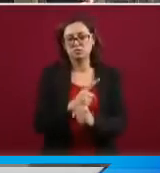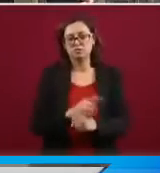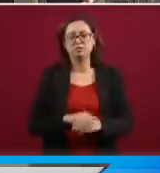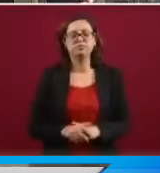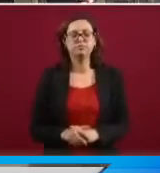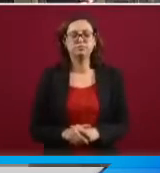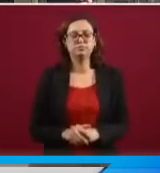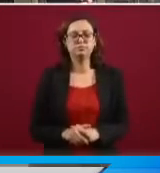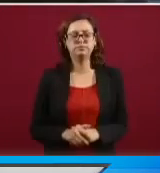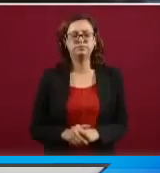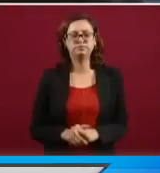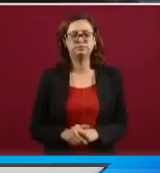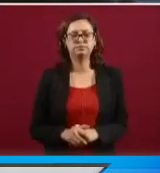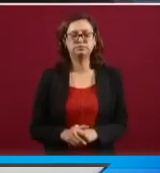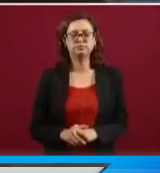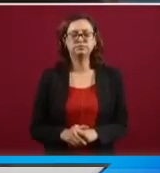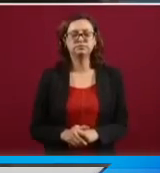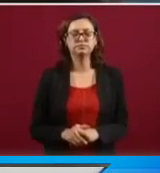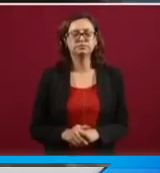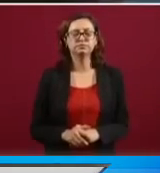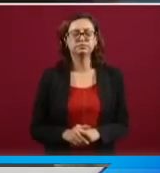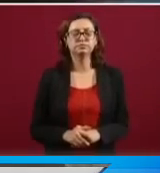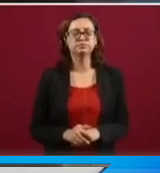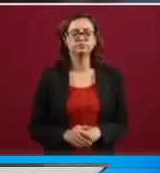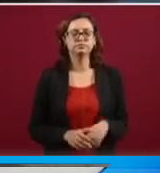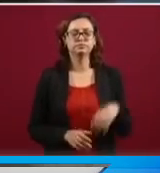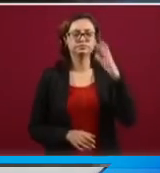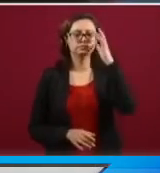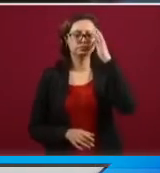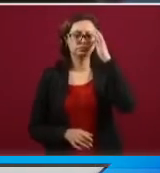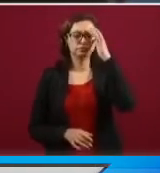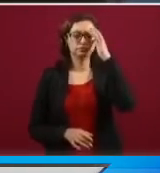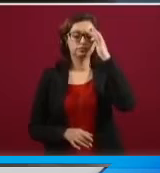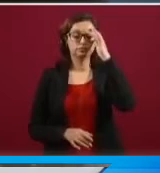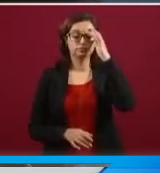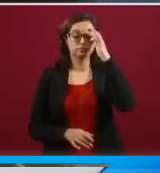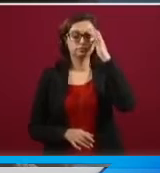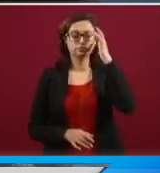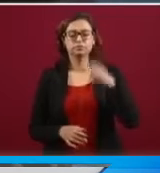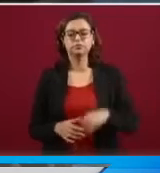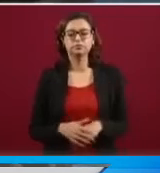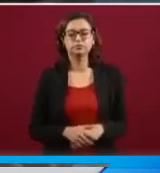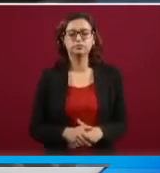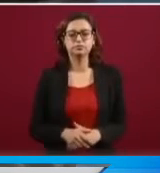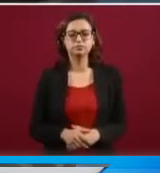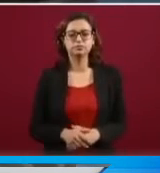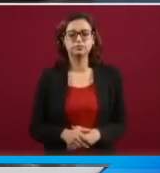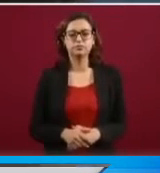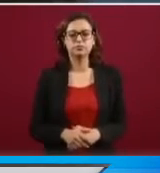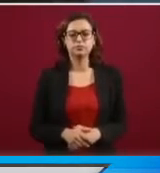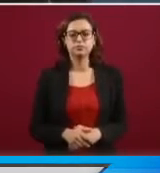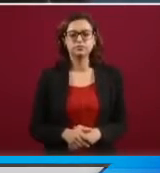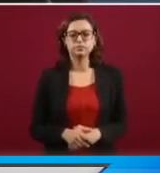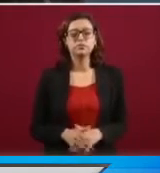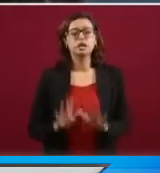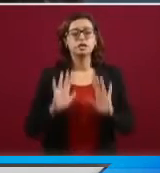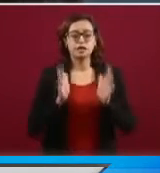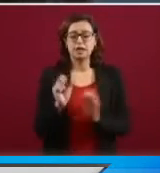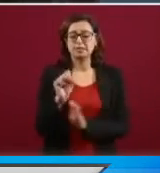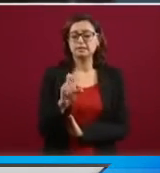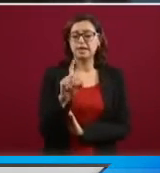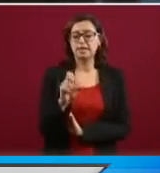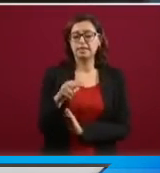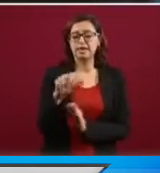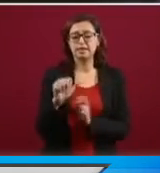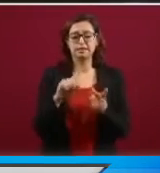Seguridad pública. El secretario Alfonso Durazo presenta el informe de seguridad pública y afirma que en 2018 el nuevo gobierno heredó un